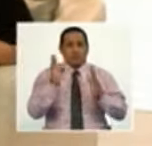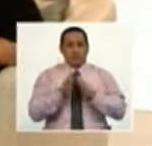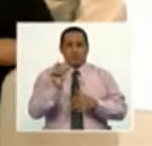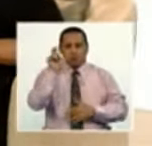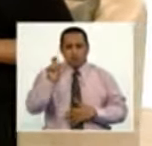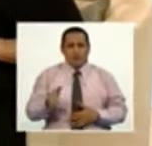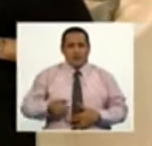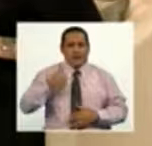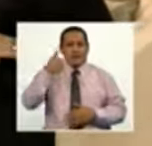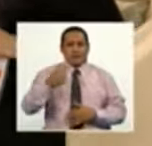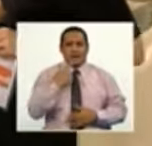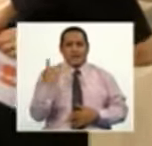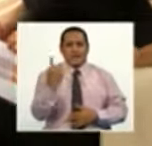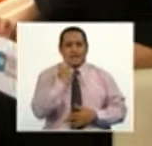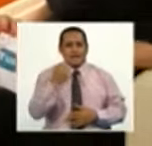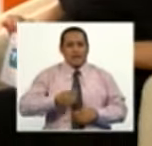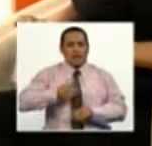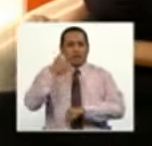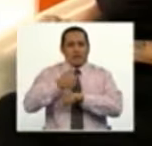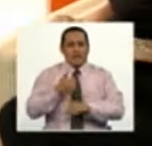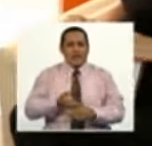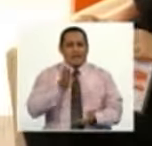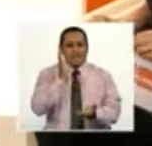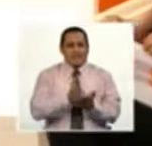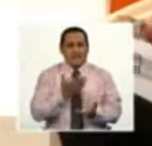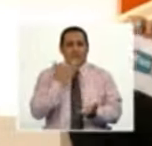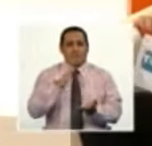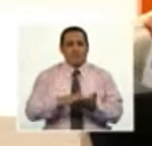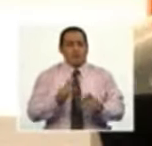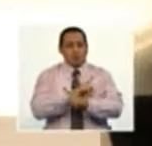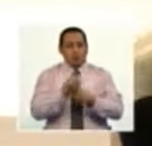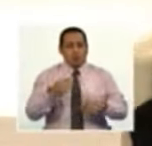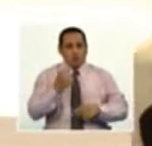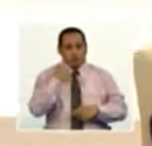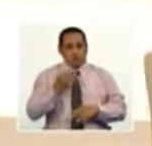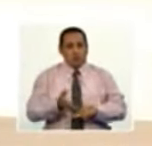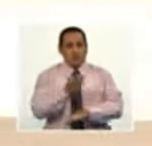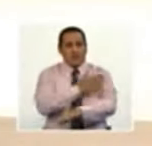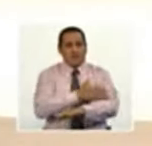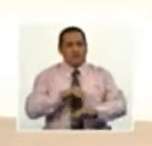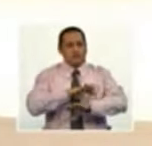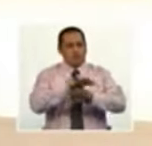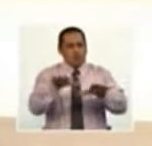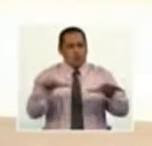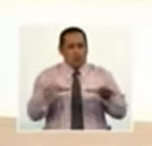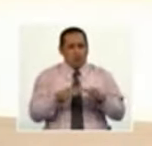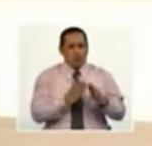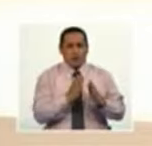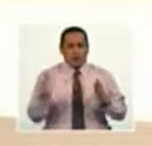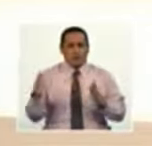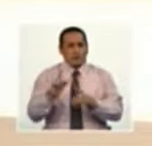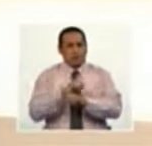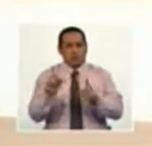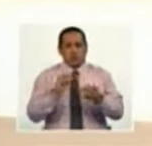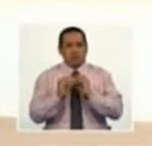que si el gerente general, que era la autoridad llamada a sancionar la falta, no la había conocido antes, todo ese periodo anterior no se compute.